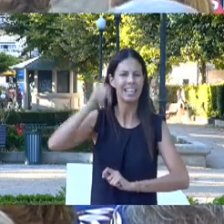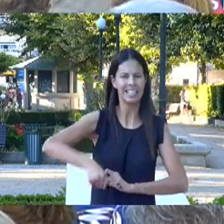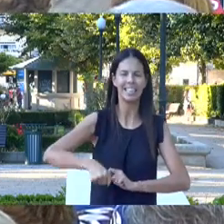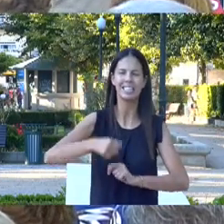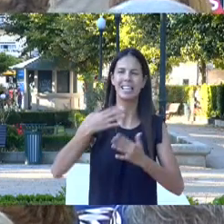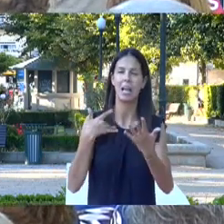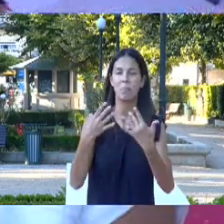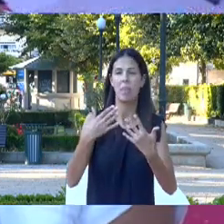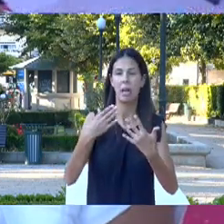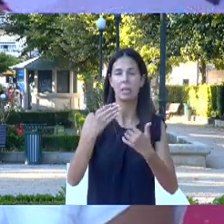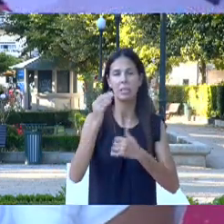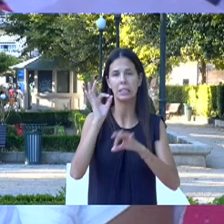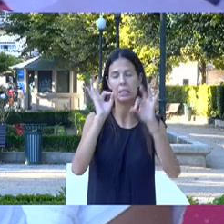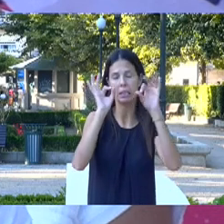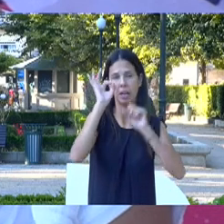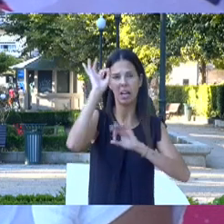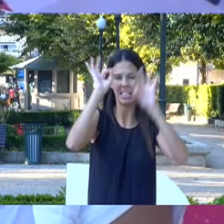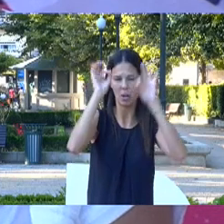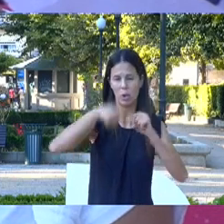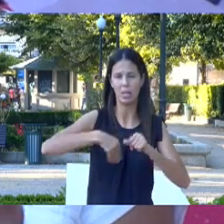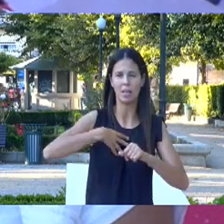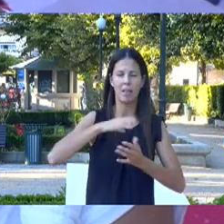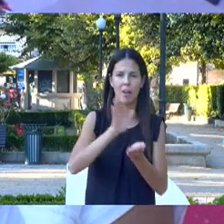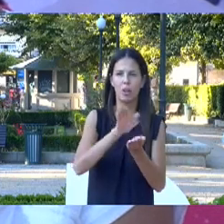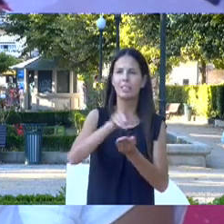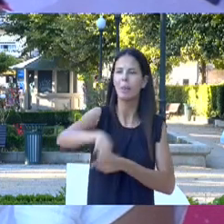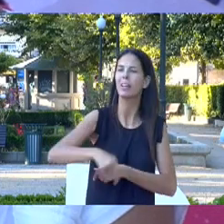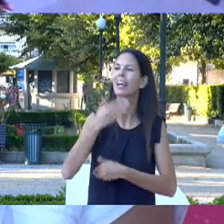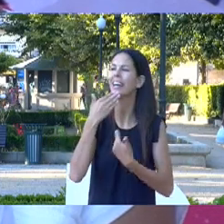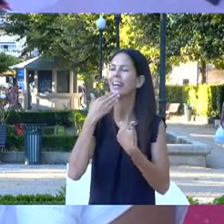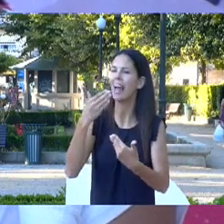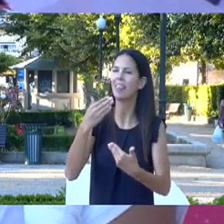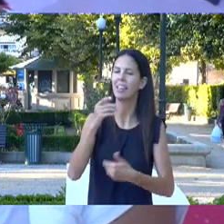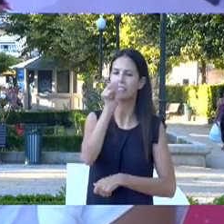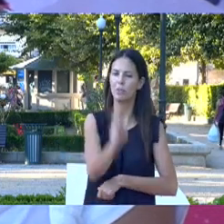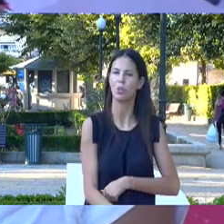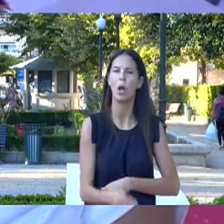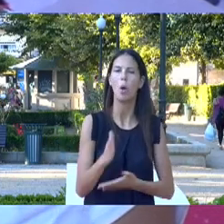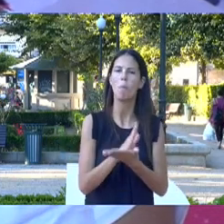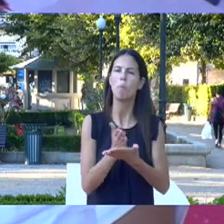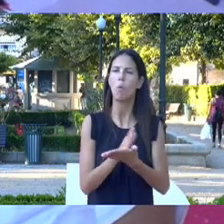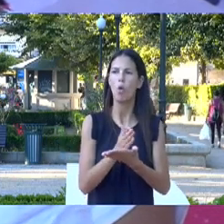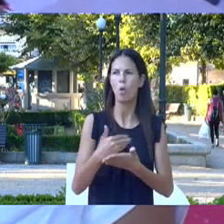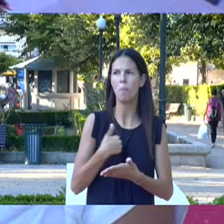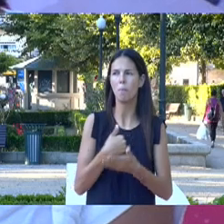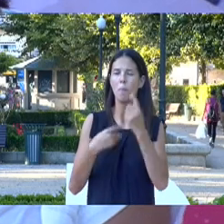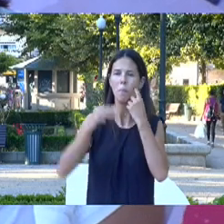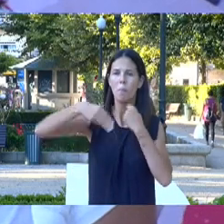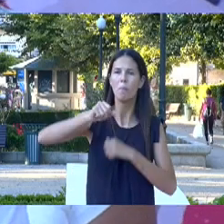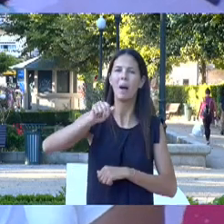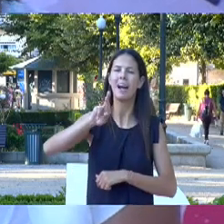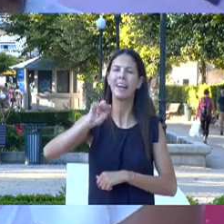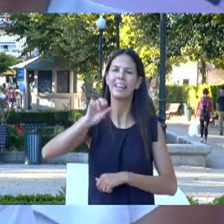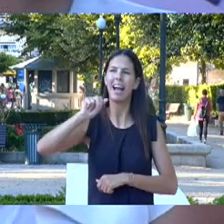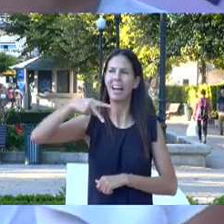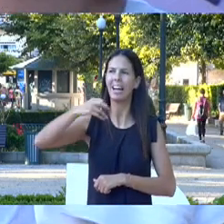Castelao de Redondela. Quero tamén agradecer á condutora deste acto e a que vai ser a moderadora, Marián Fernández, e que un